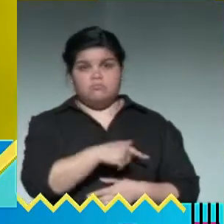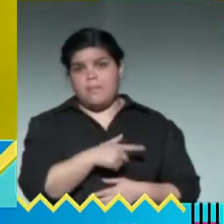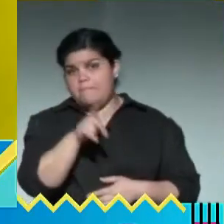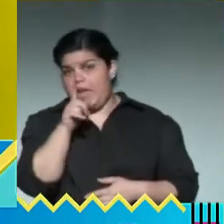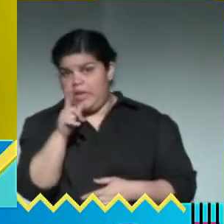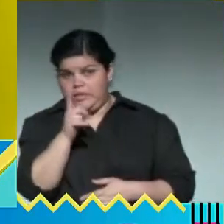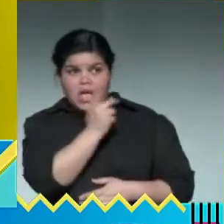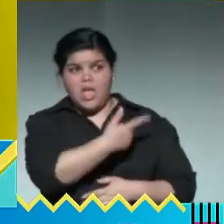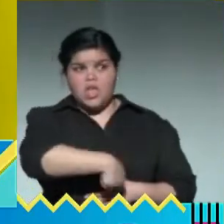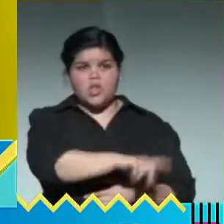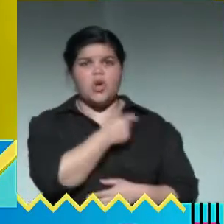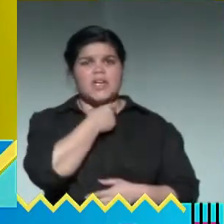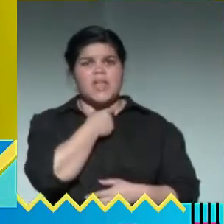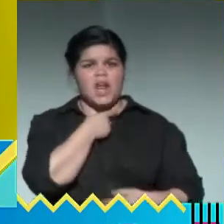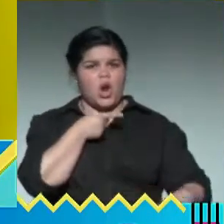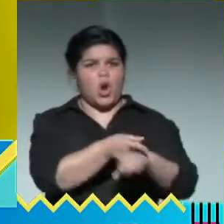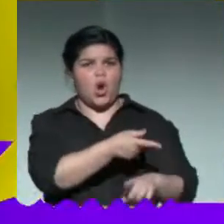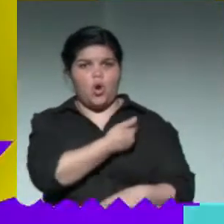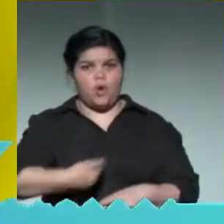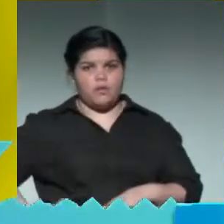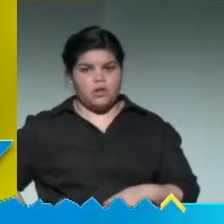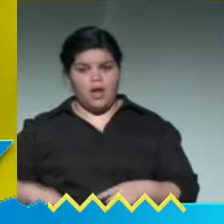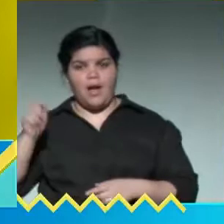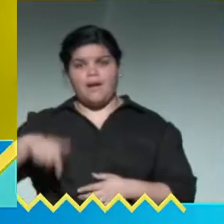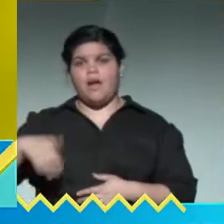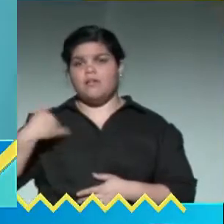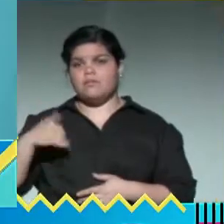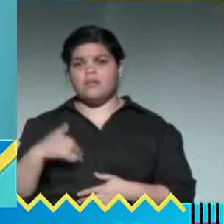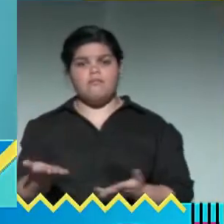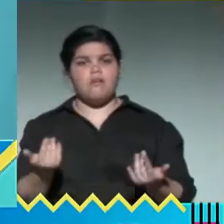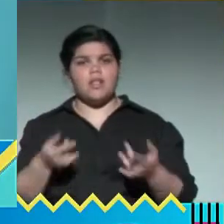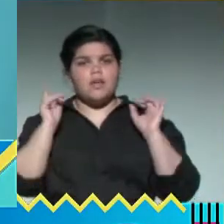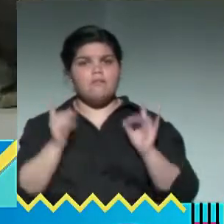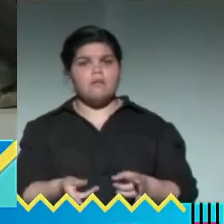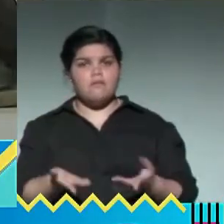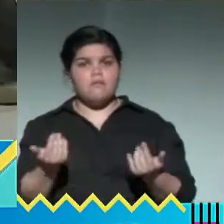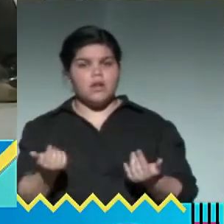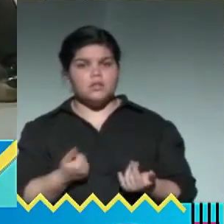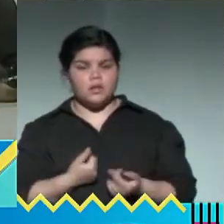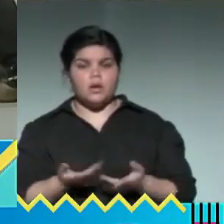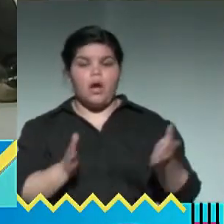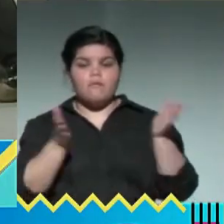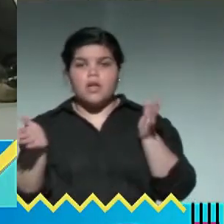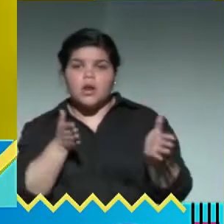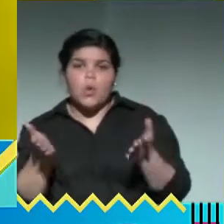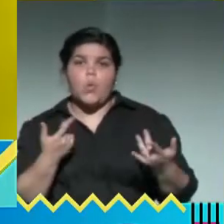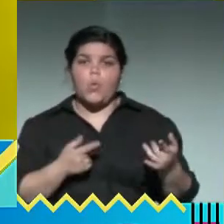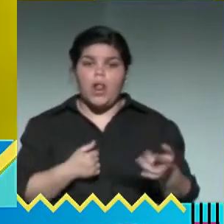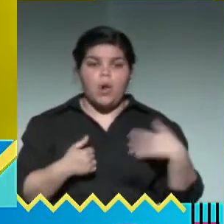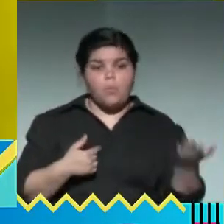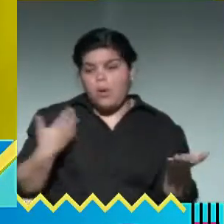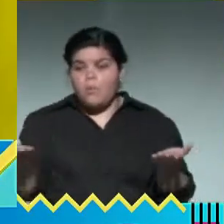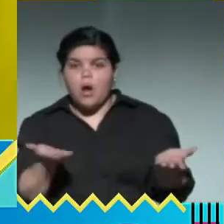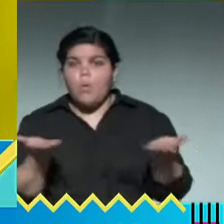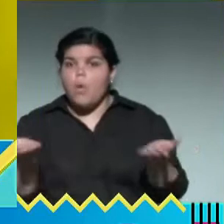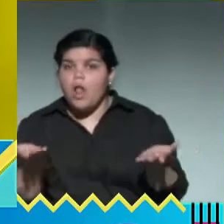tener, me parece que a los argentinos nos falta sensatez, tenemos que ser sensatos, ¿sí? Ni negro ni blanco, tenemos que ir por un camino de grises que vamos a ir escalando como han